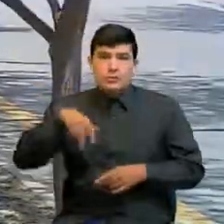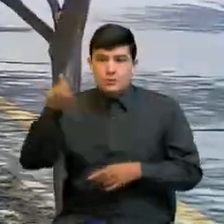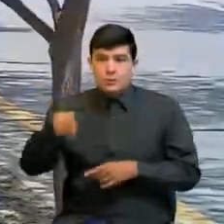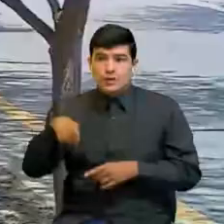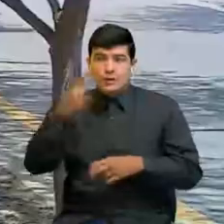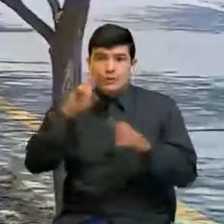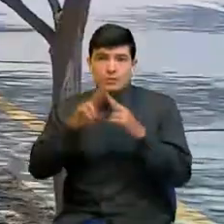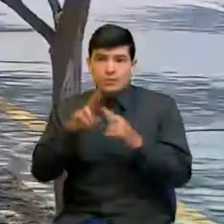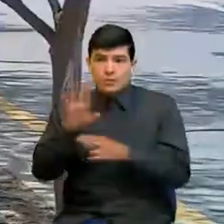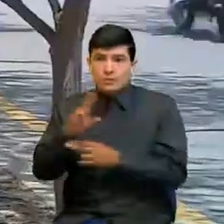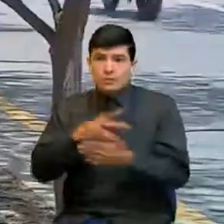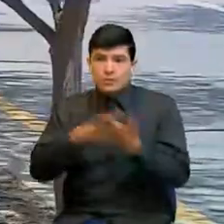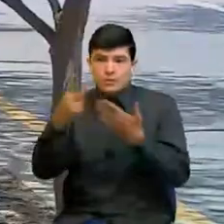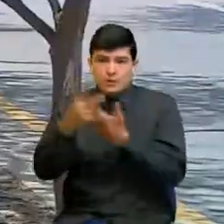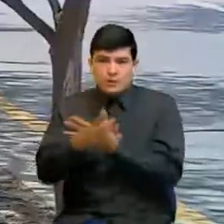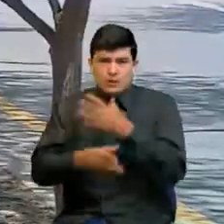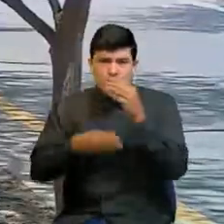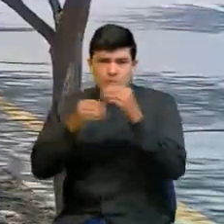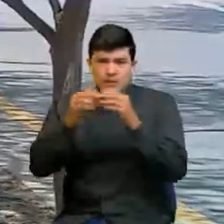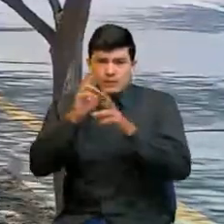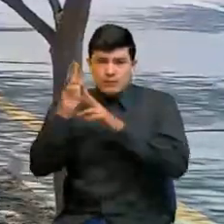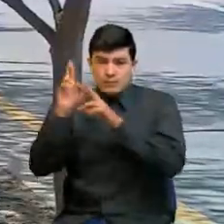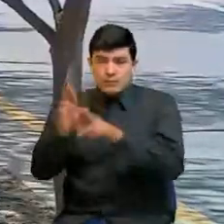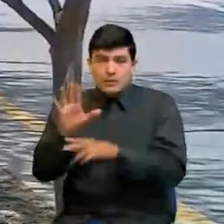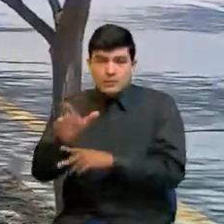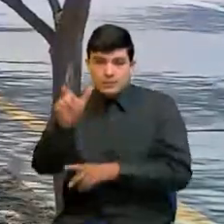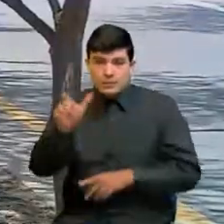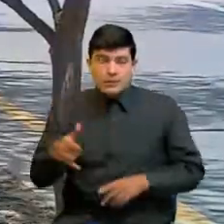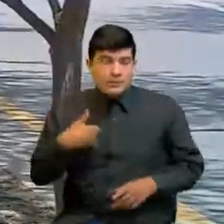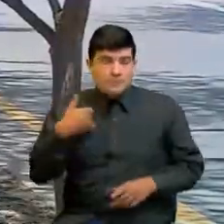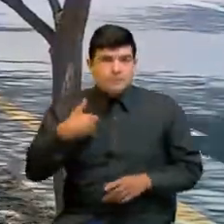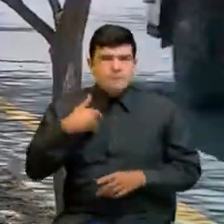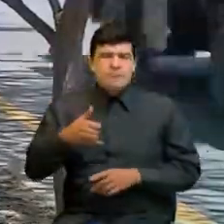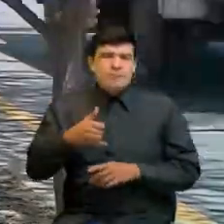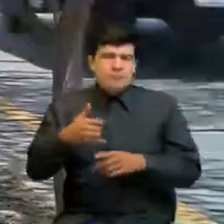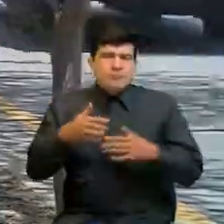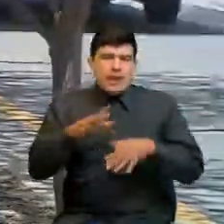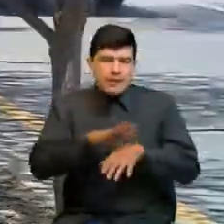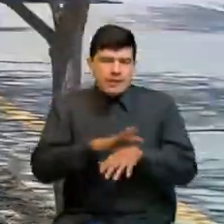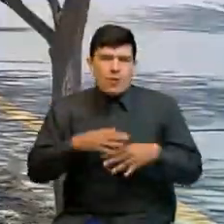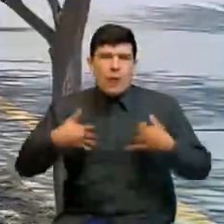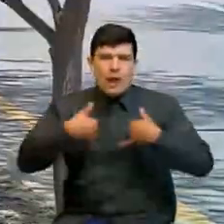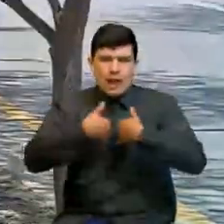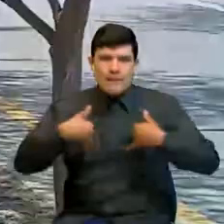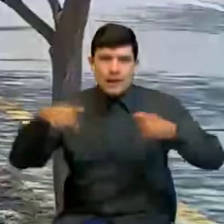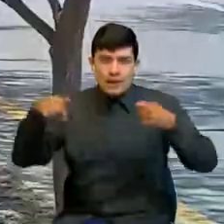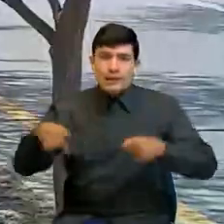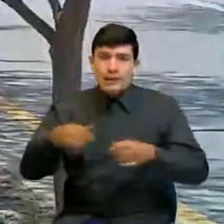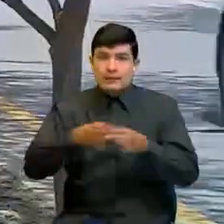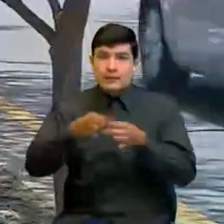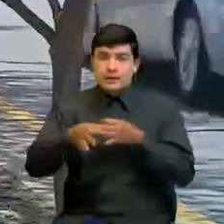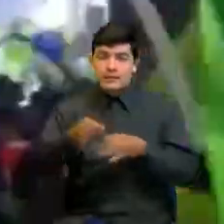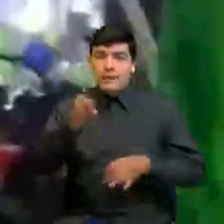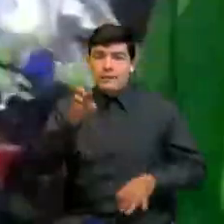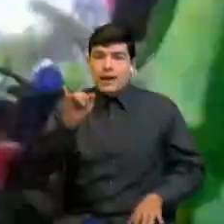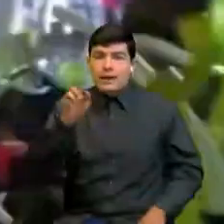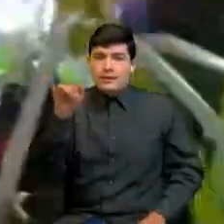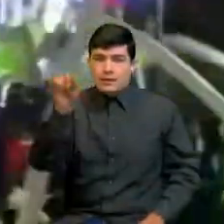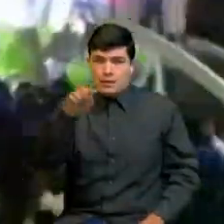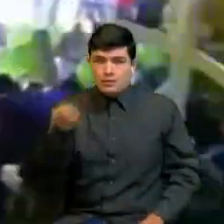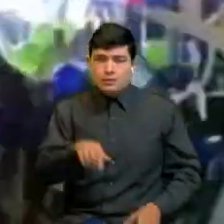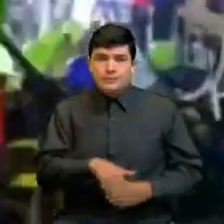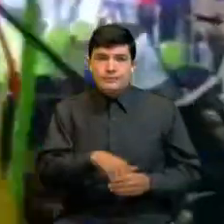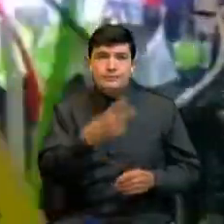proyecto y de las impresiones de este joven veterinario aquí en el municipio de Los Patios.